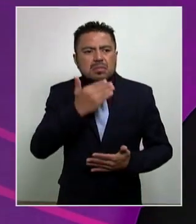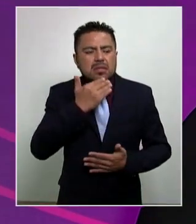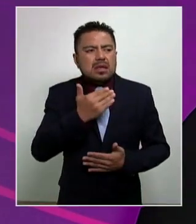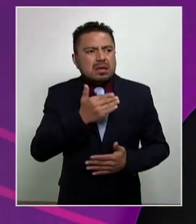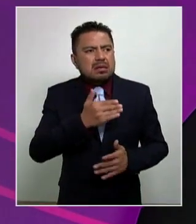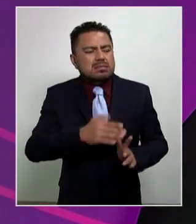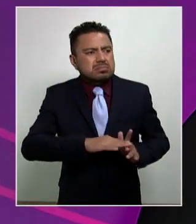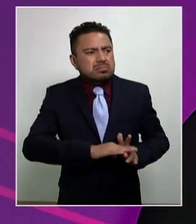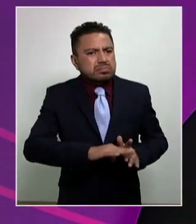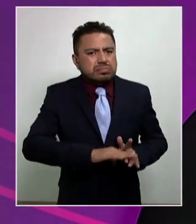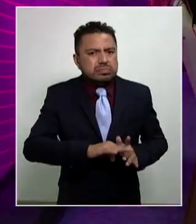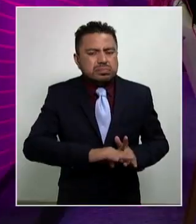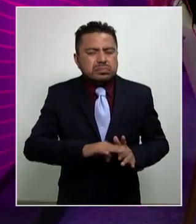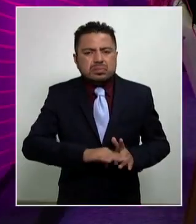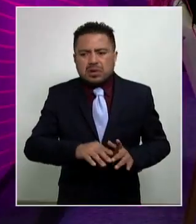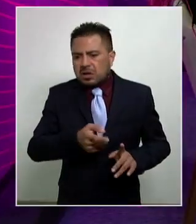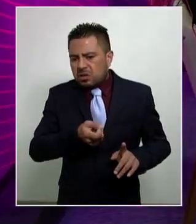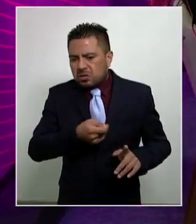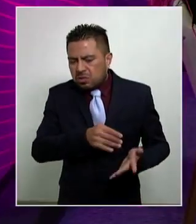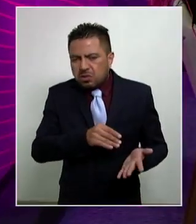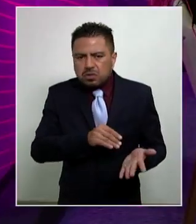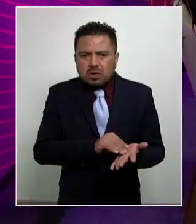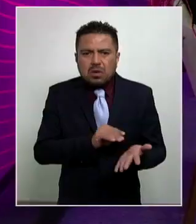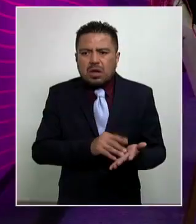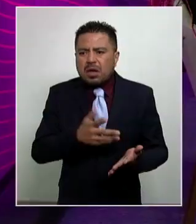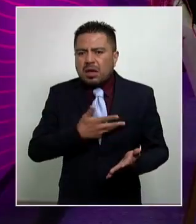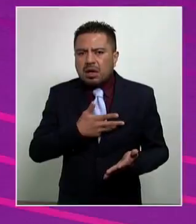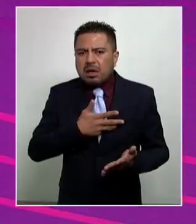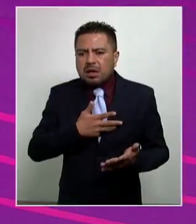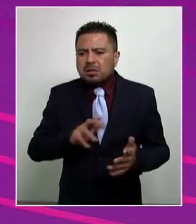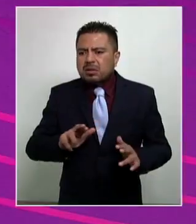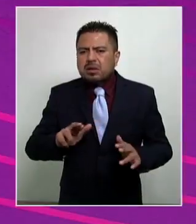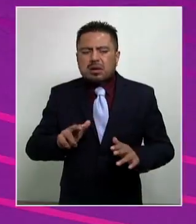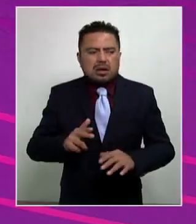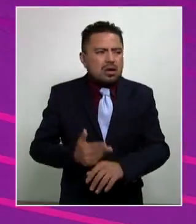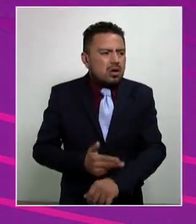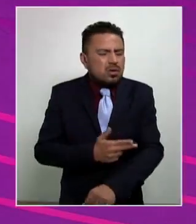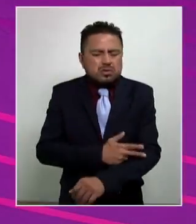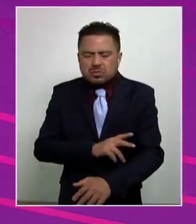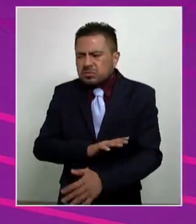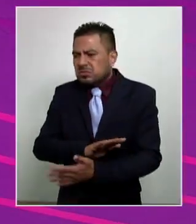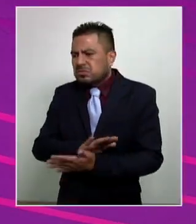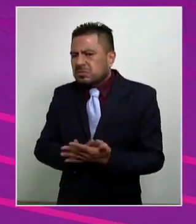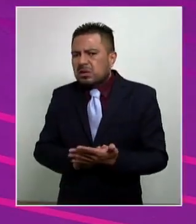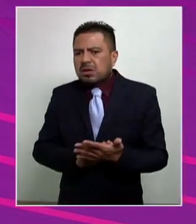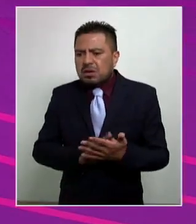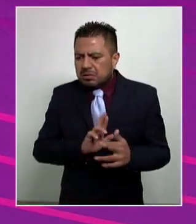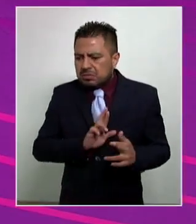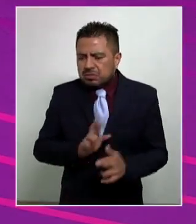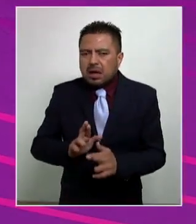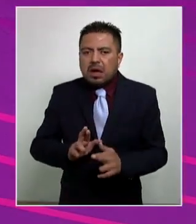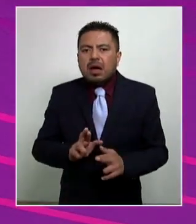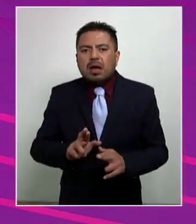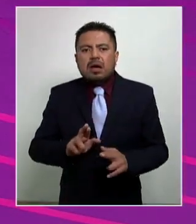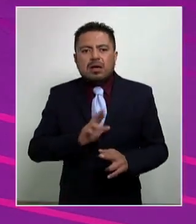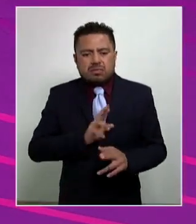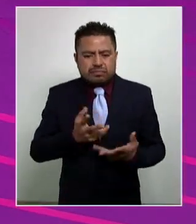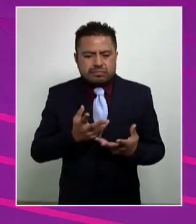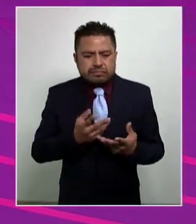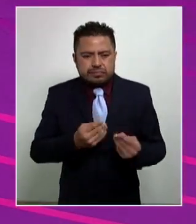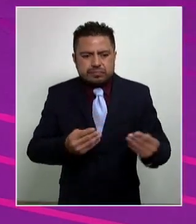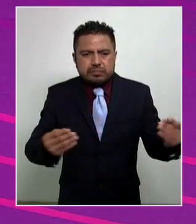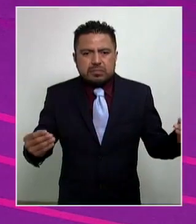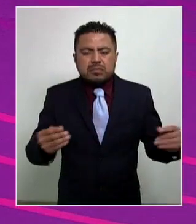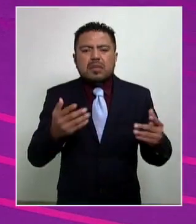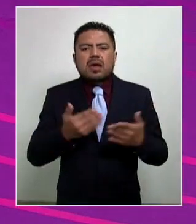llegan, aun si pueden tener toda la generosidad del mundo, la reacción se vuelve una reacción epidérmica.